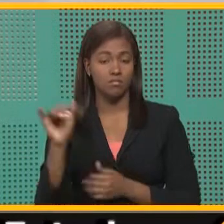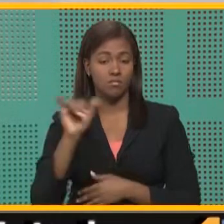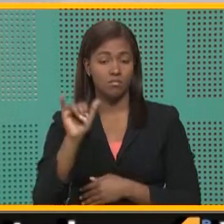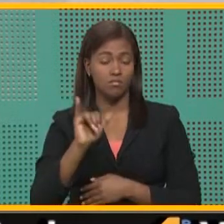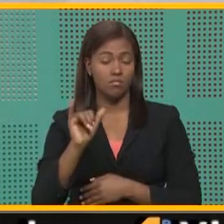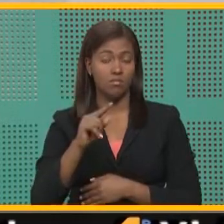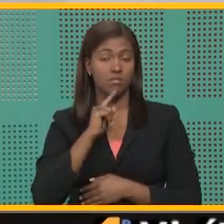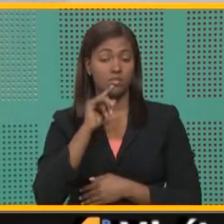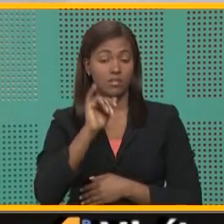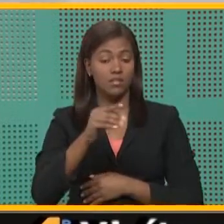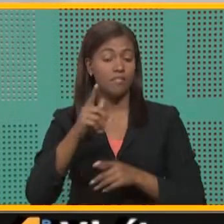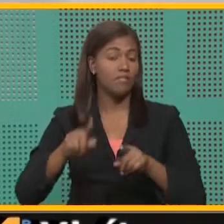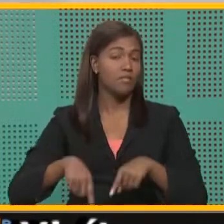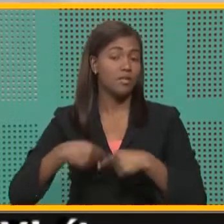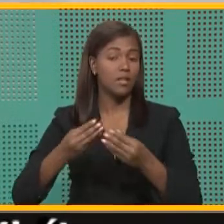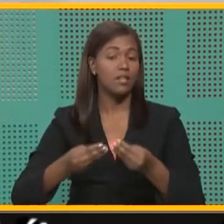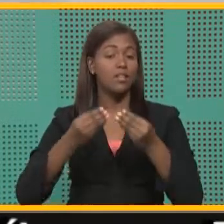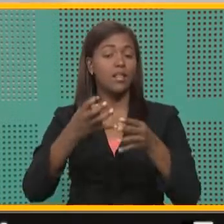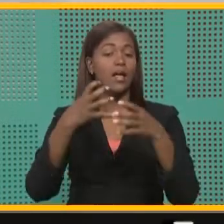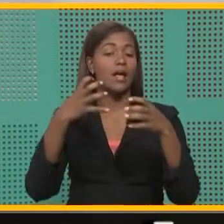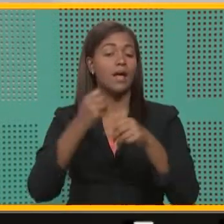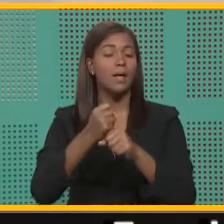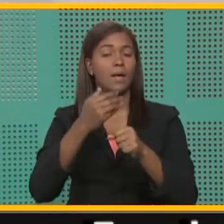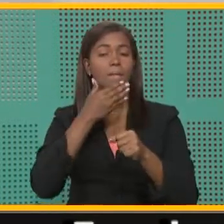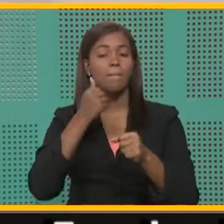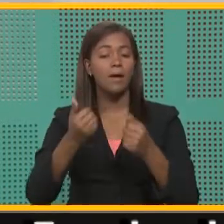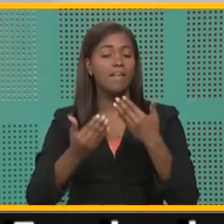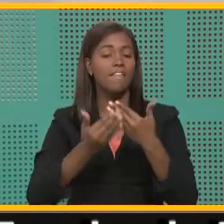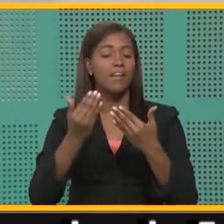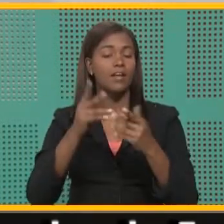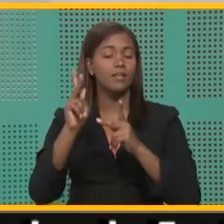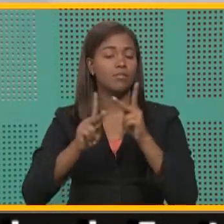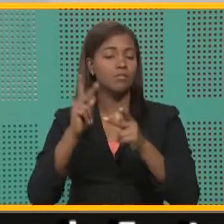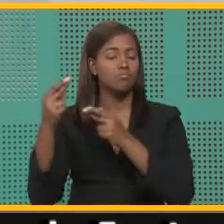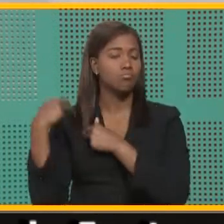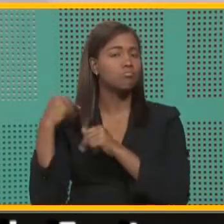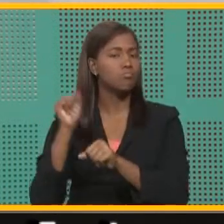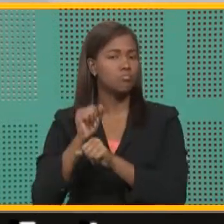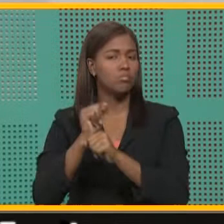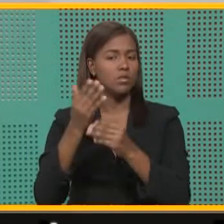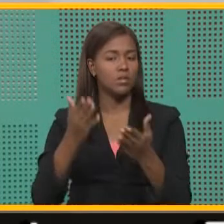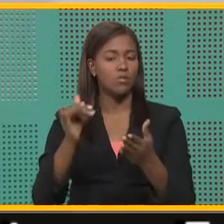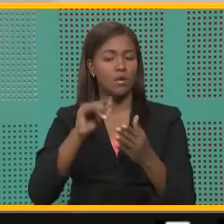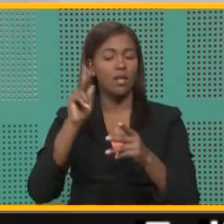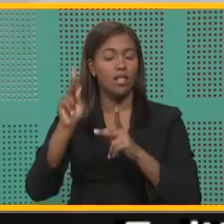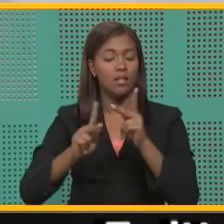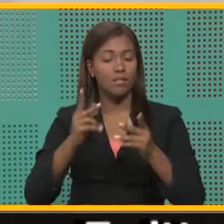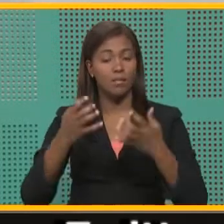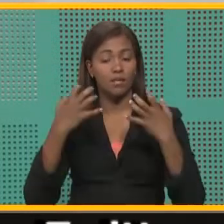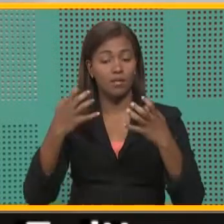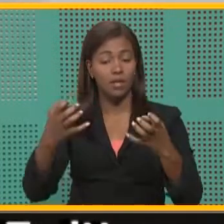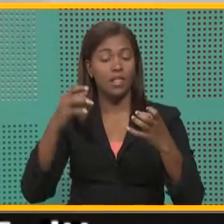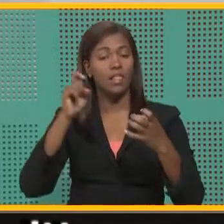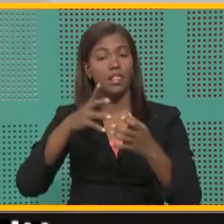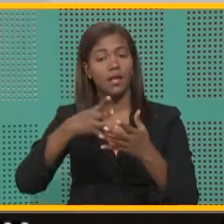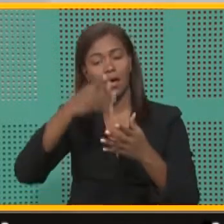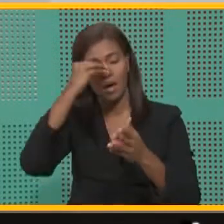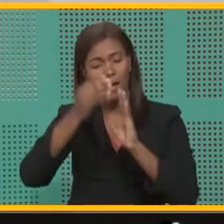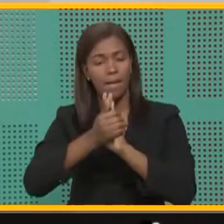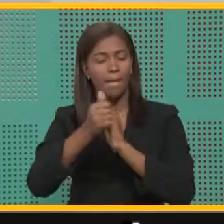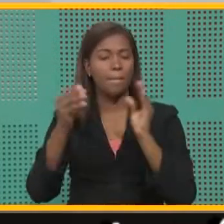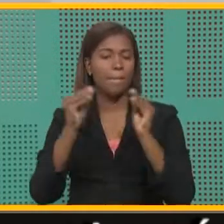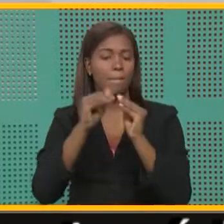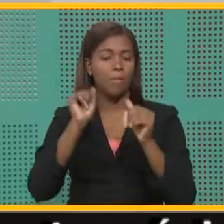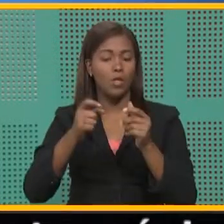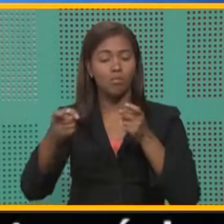dudas, esto viene a simplificar la labor de las autoridades y también a tener una población con mayor capacidad de gestionar